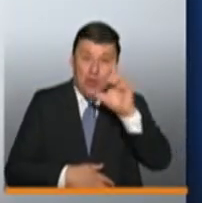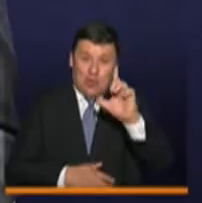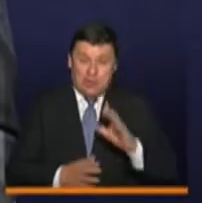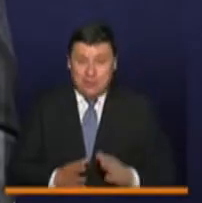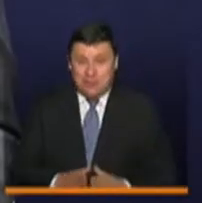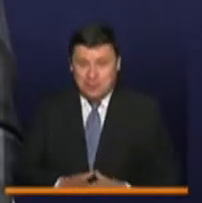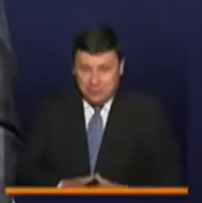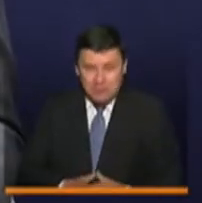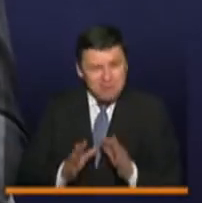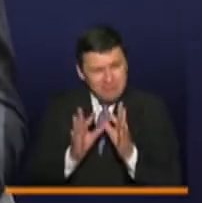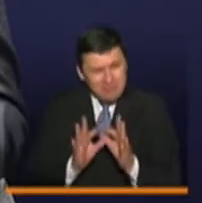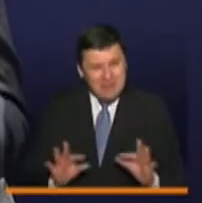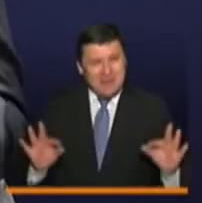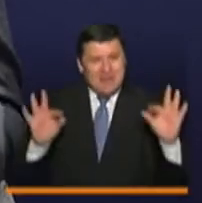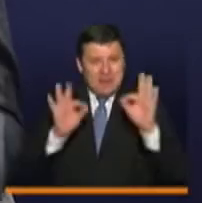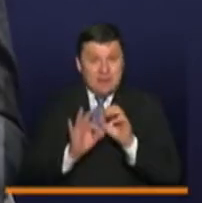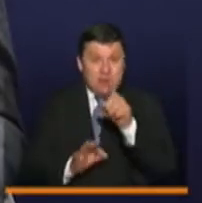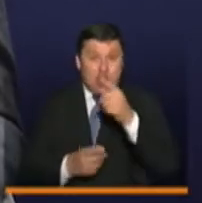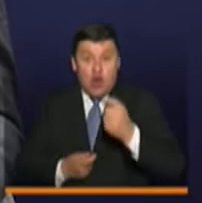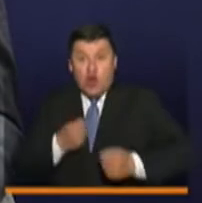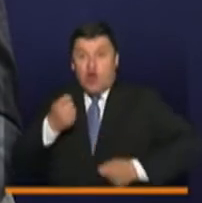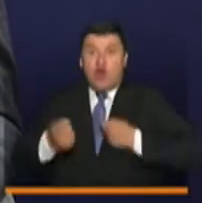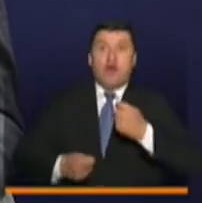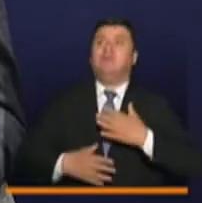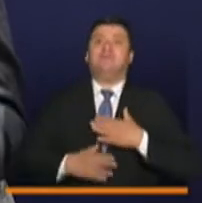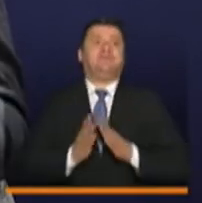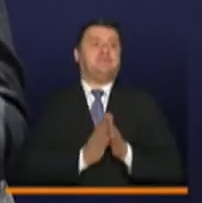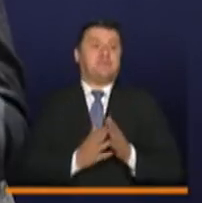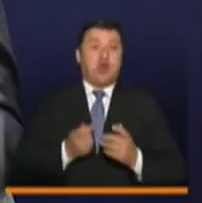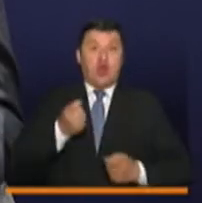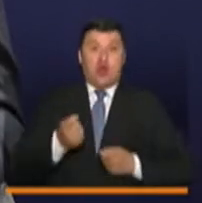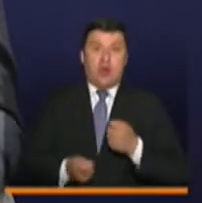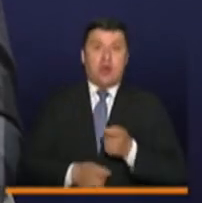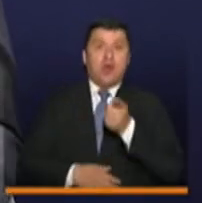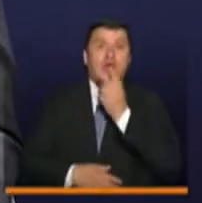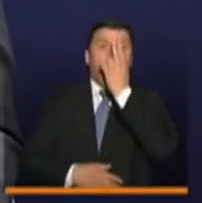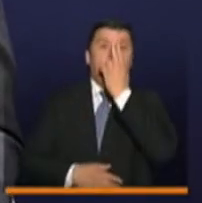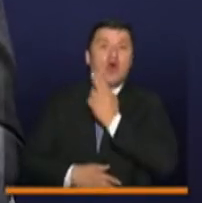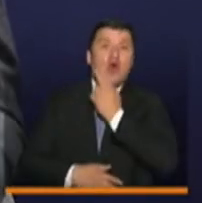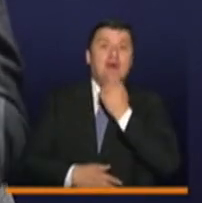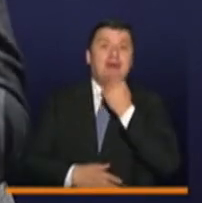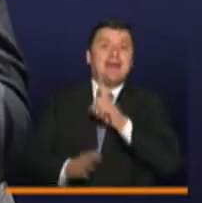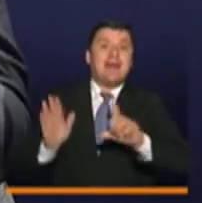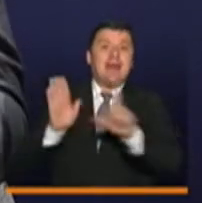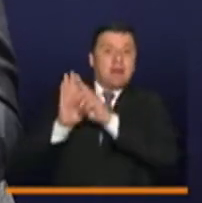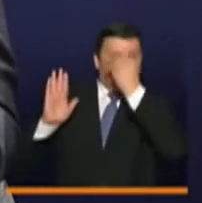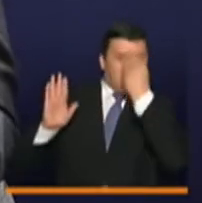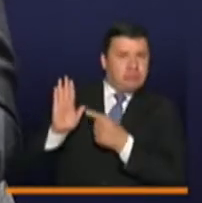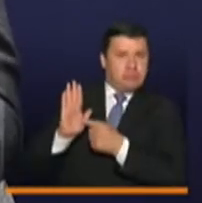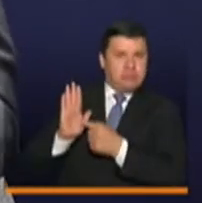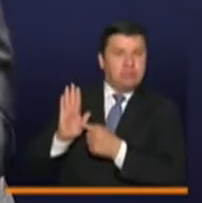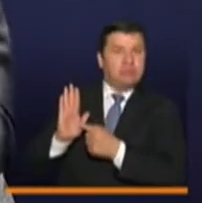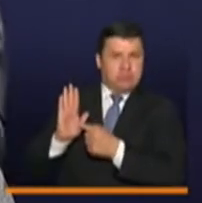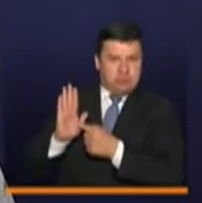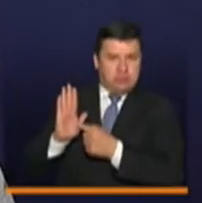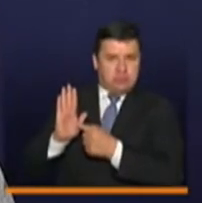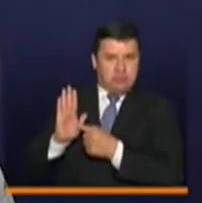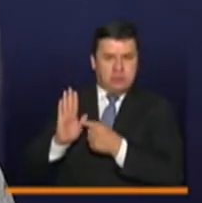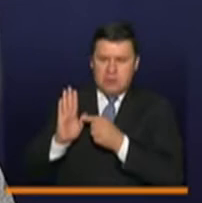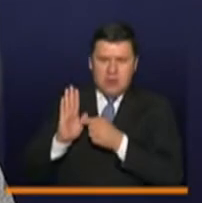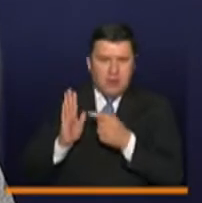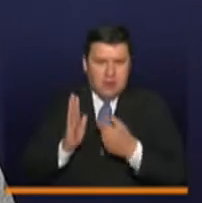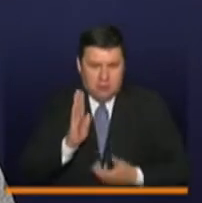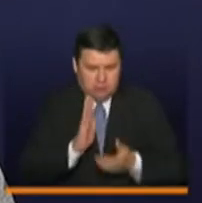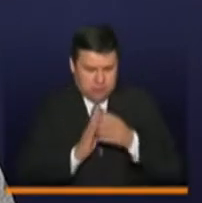19. Es muy importante que los comerciantes cumplan lo que dice la ley, que le trasladen ese menor precio